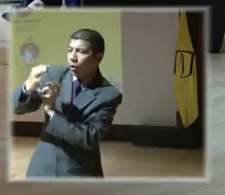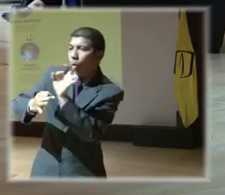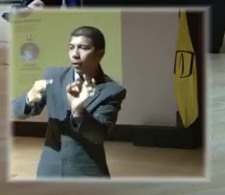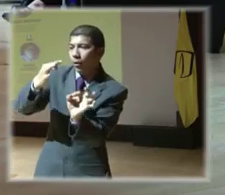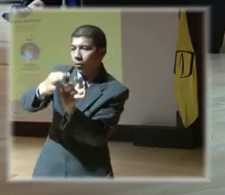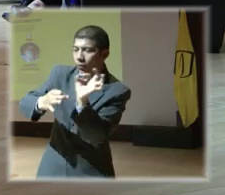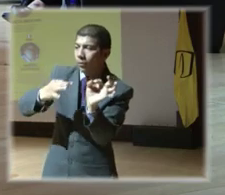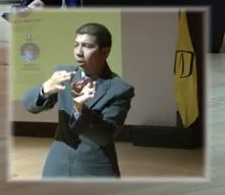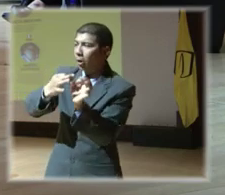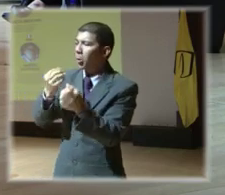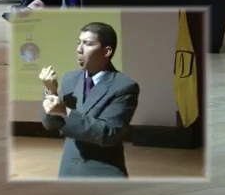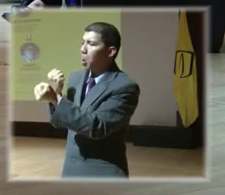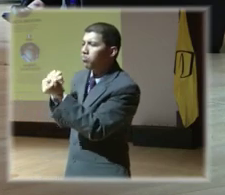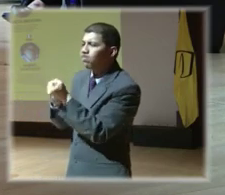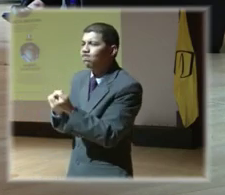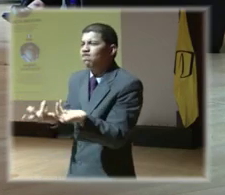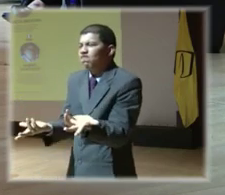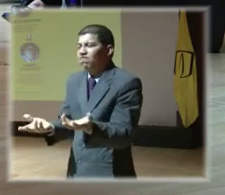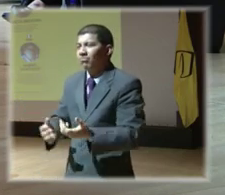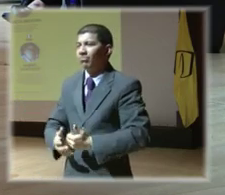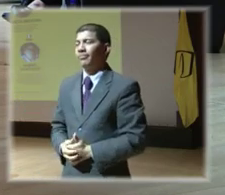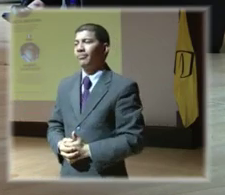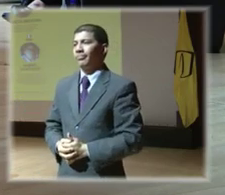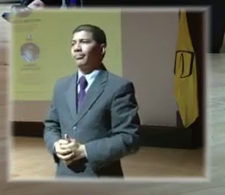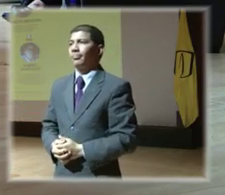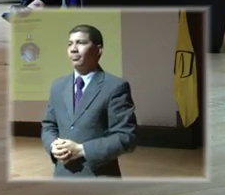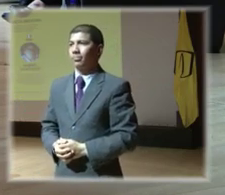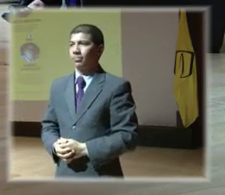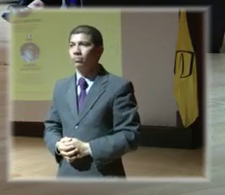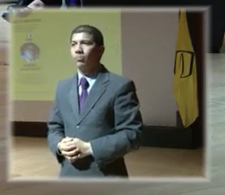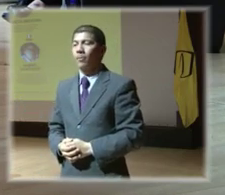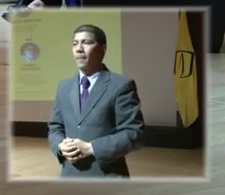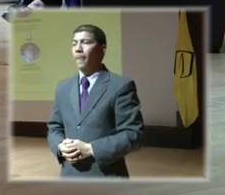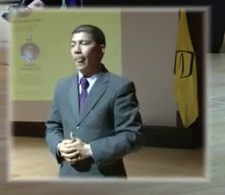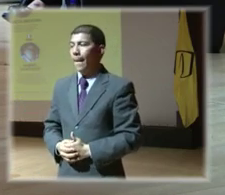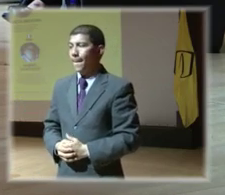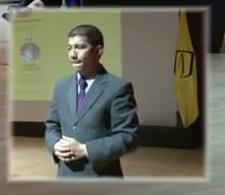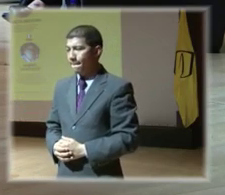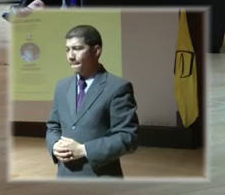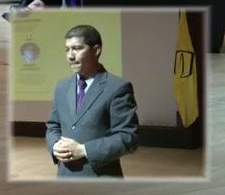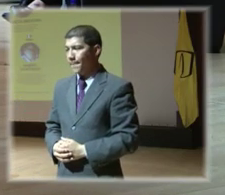peruana, no sé si en la legislación comparada se da o no.